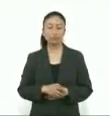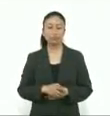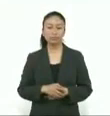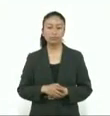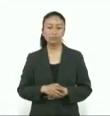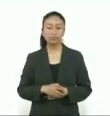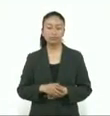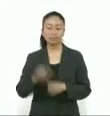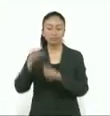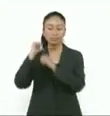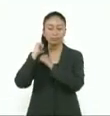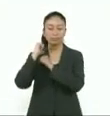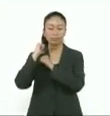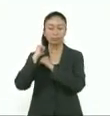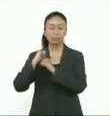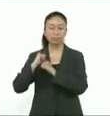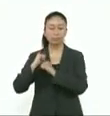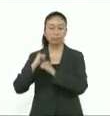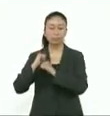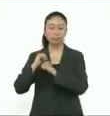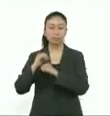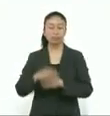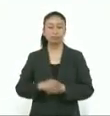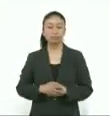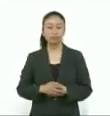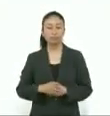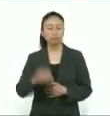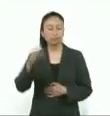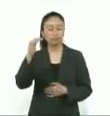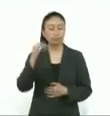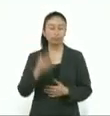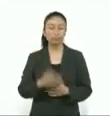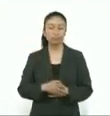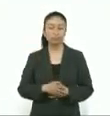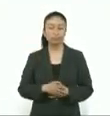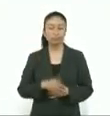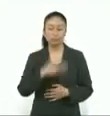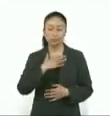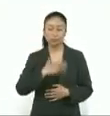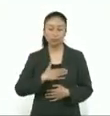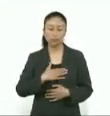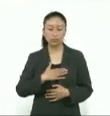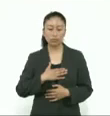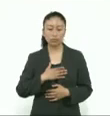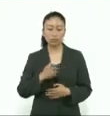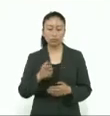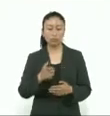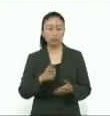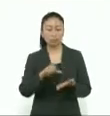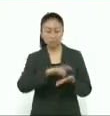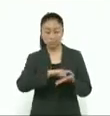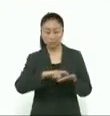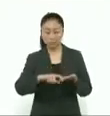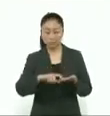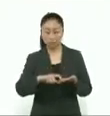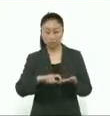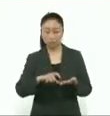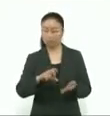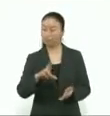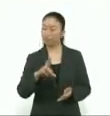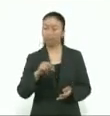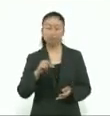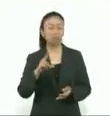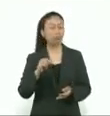no se compra en la esquina, ni con todo el dinero del mundo. Se